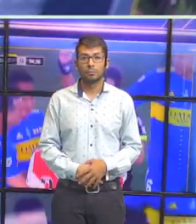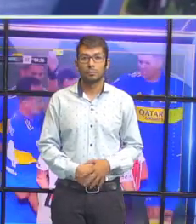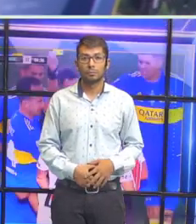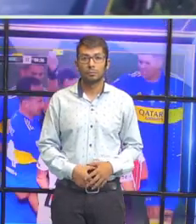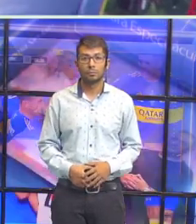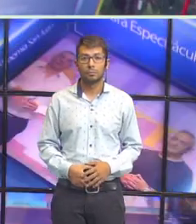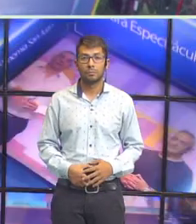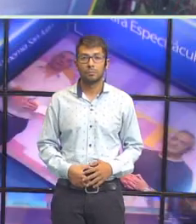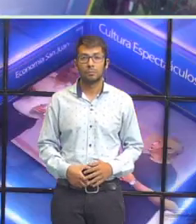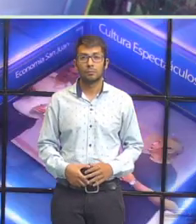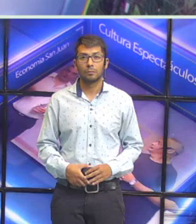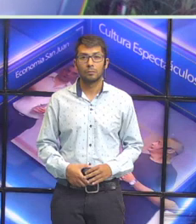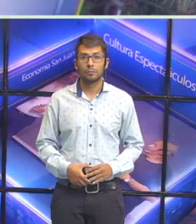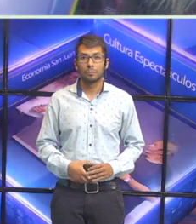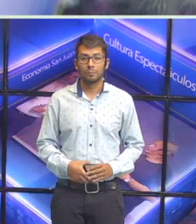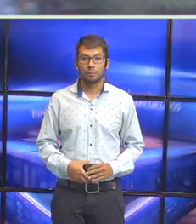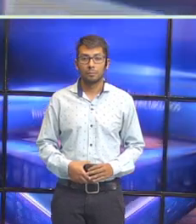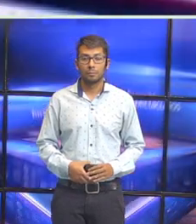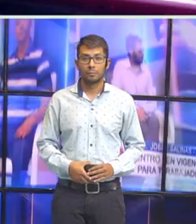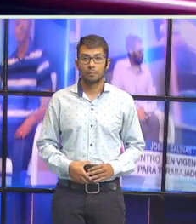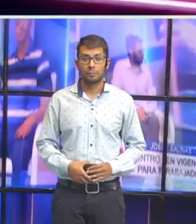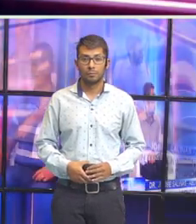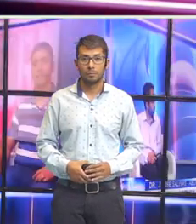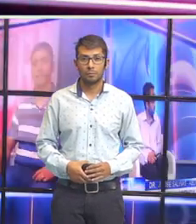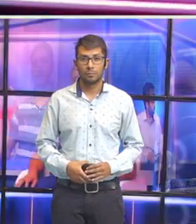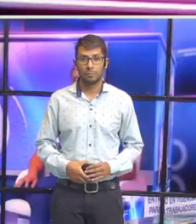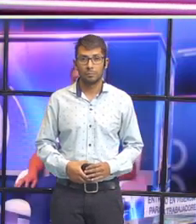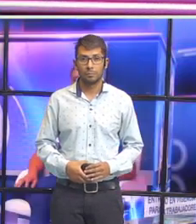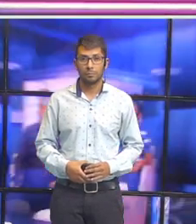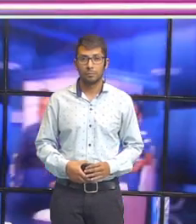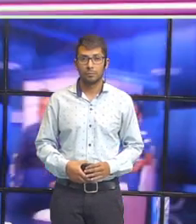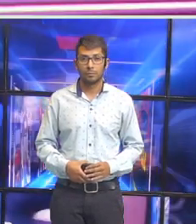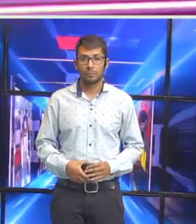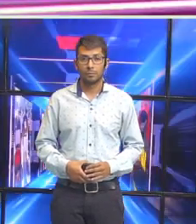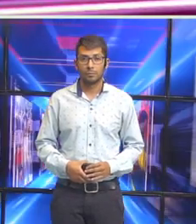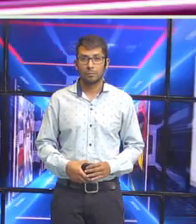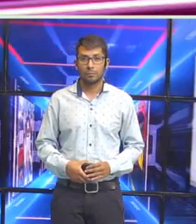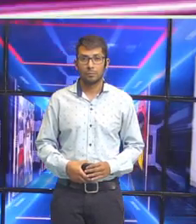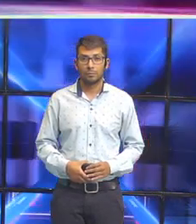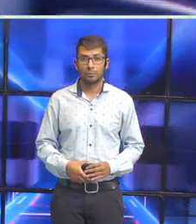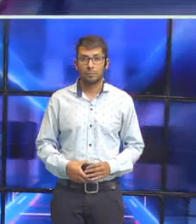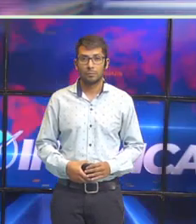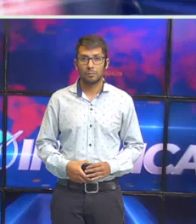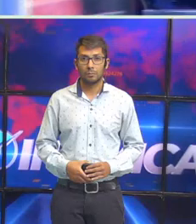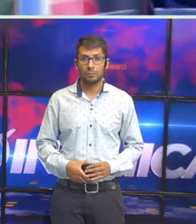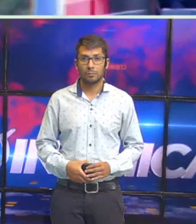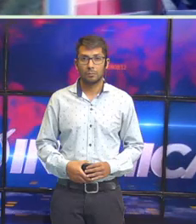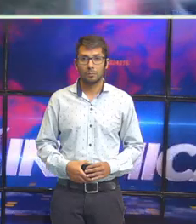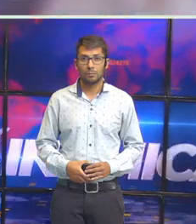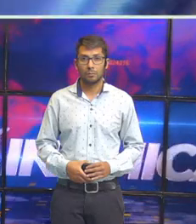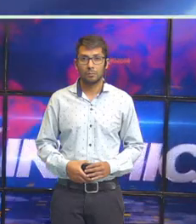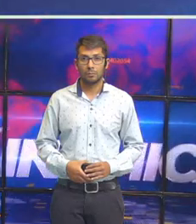tenemos que decir también de que gran parte del empleo en la Argentina más de la mitad de los en Argentina